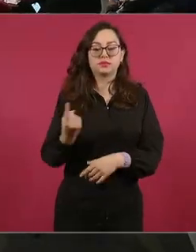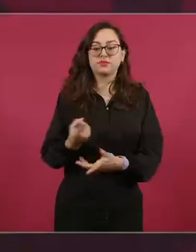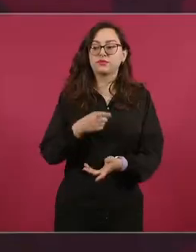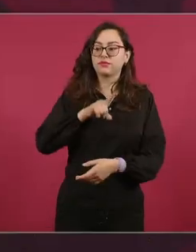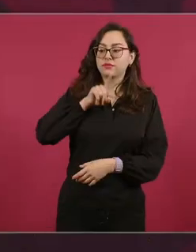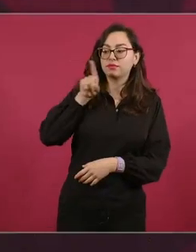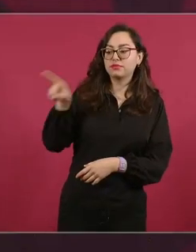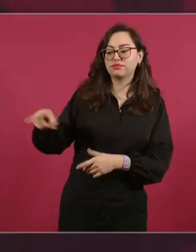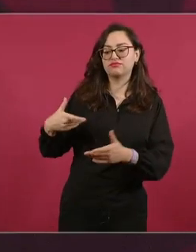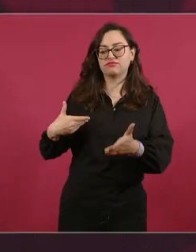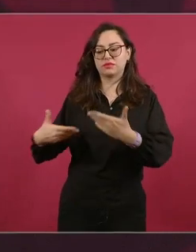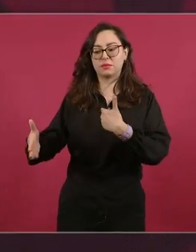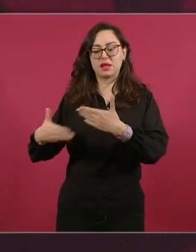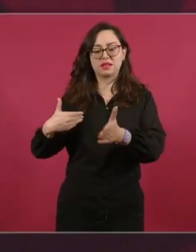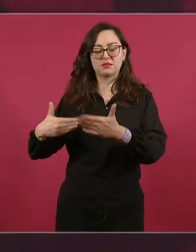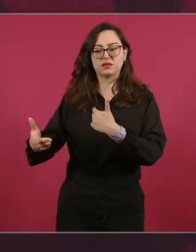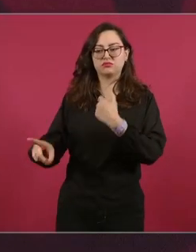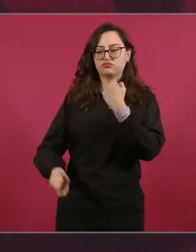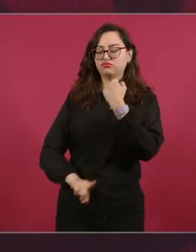embarcaciones en Panamá.